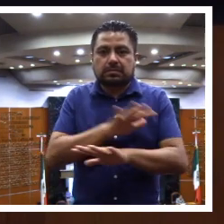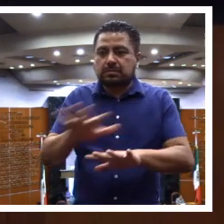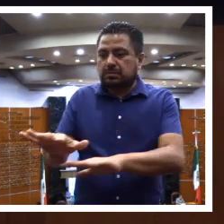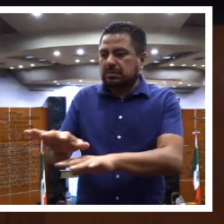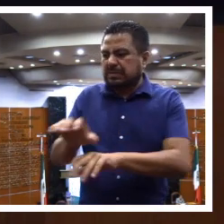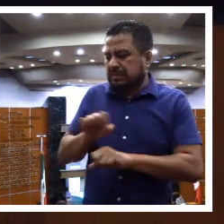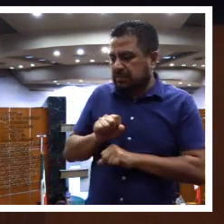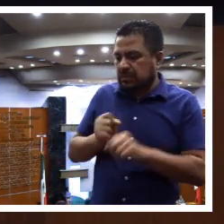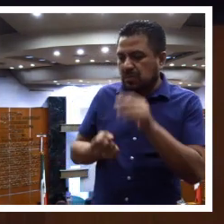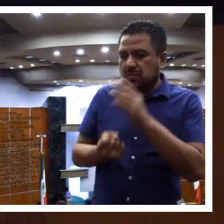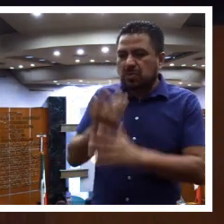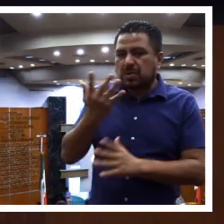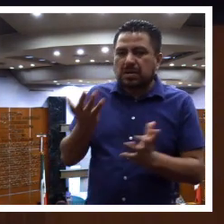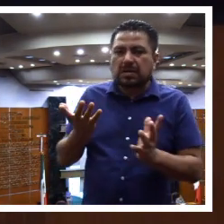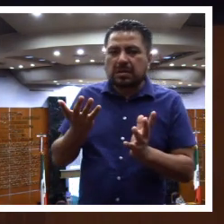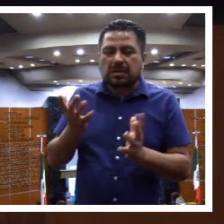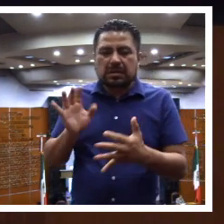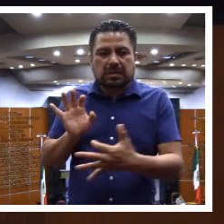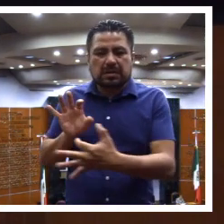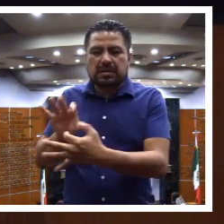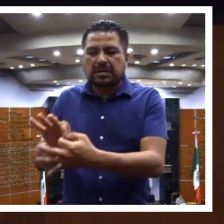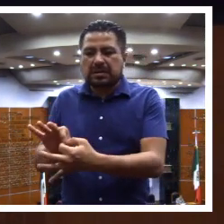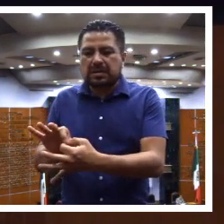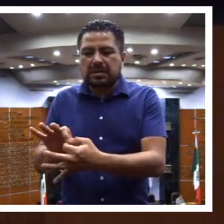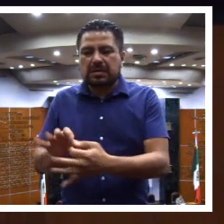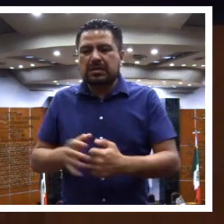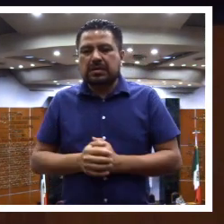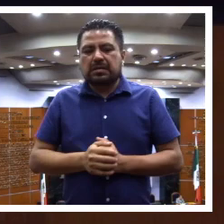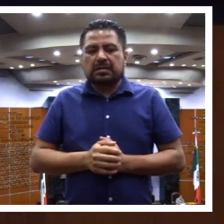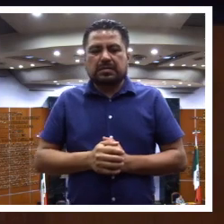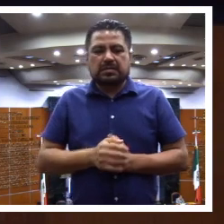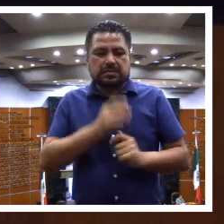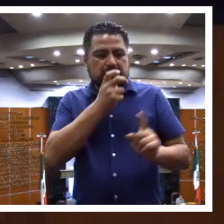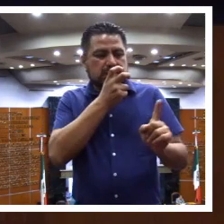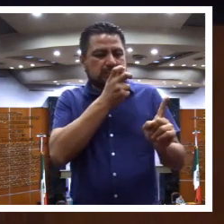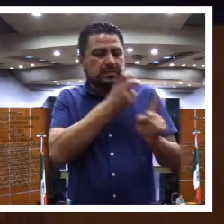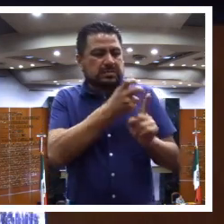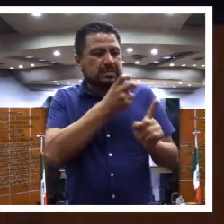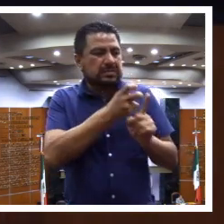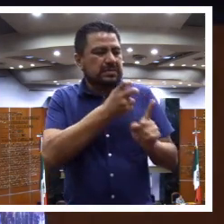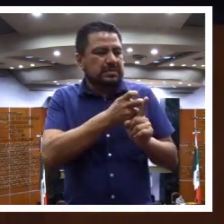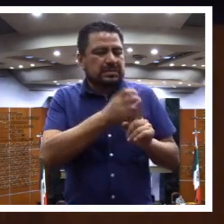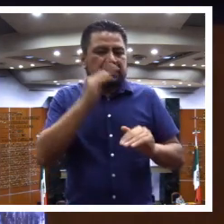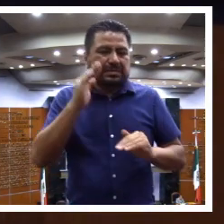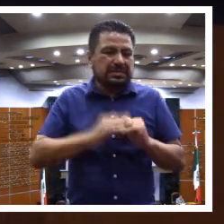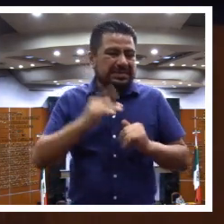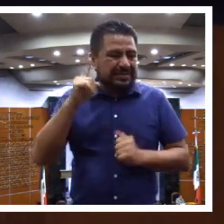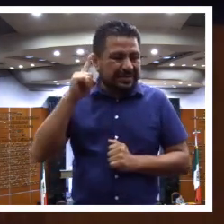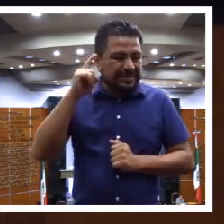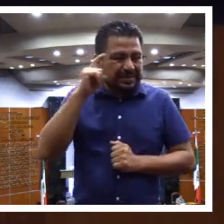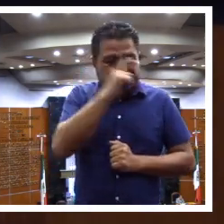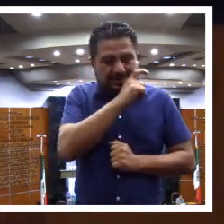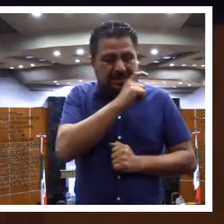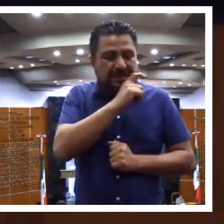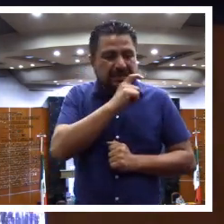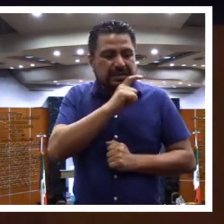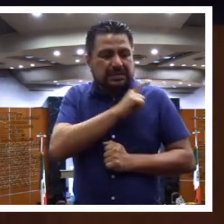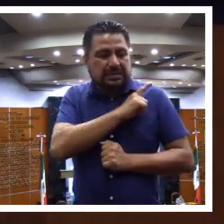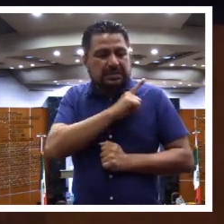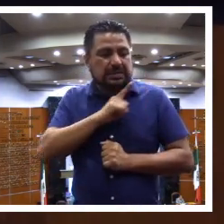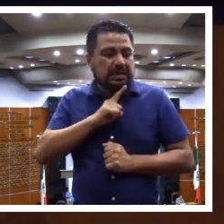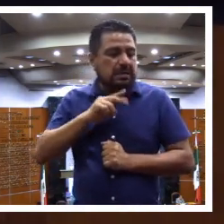adoptan y adaptan y esto se ha acelerado debido a la